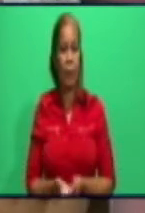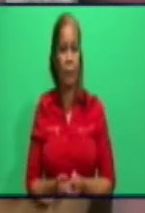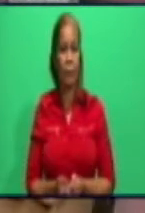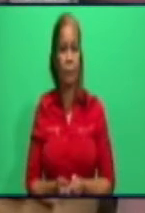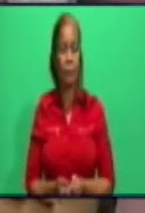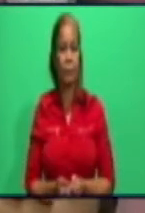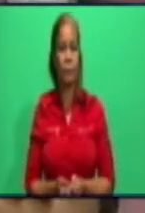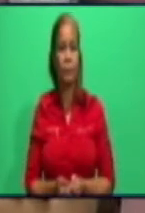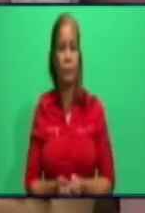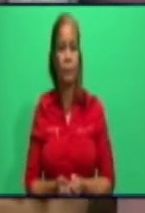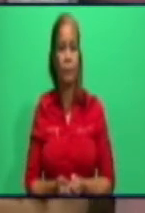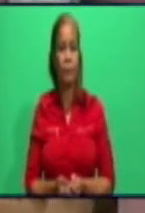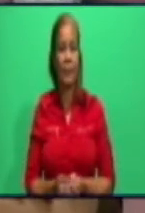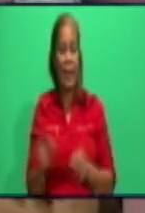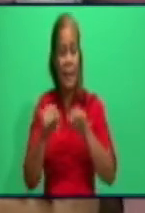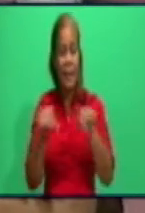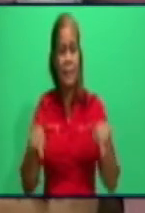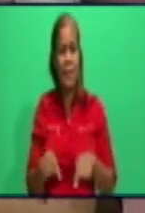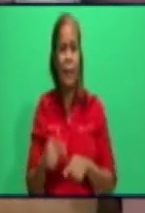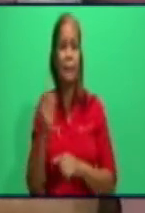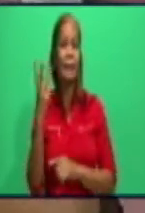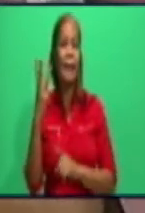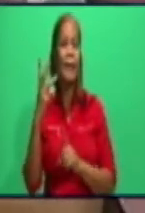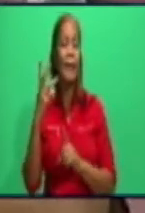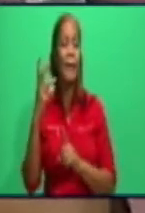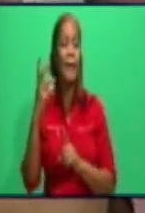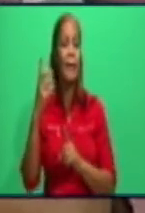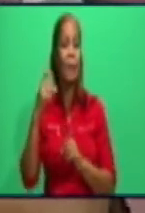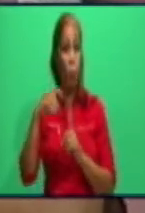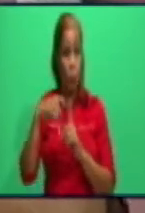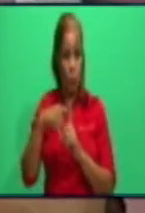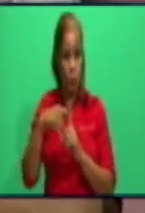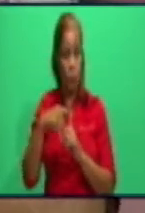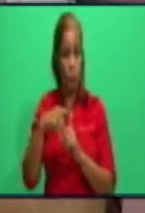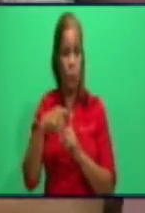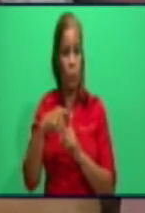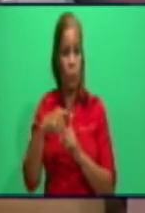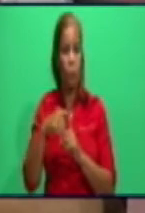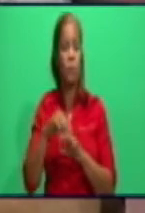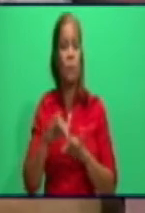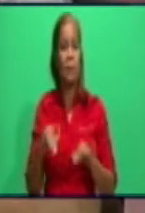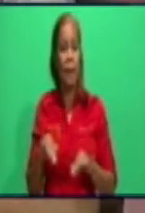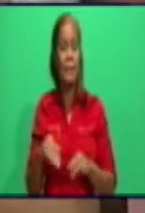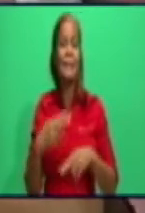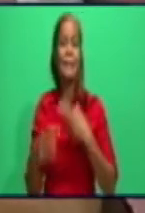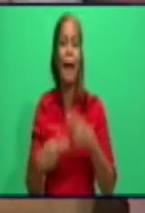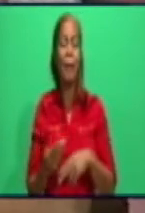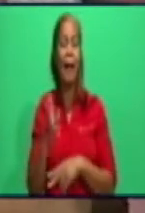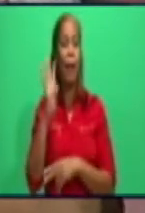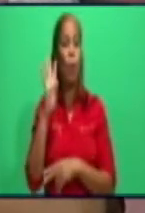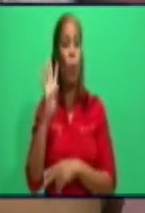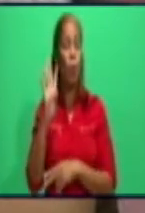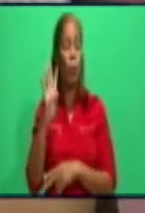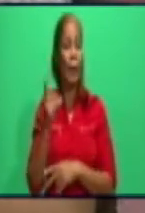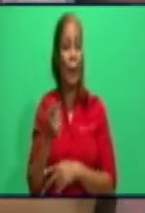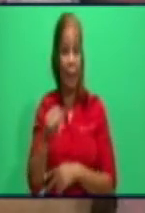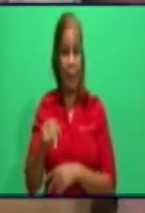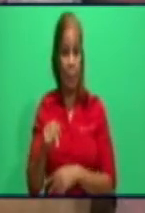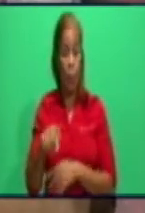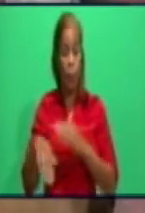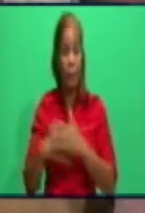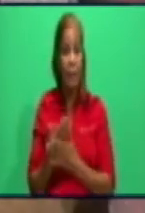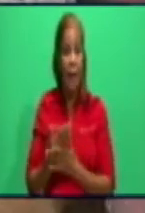tuvimos en la sala 3Q, que hoy permanece en cuarentena, y explicar que cuando se habla de cuarentena es no entra, no sale nadie.